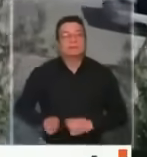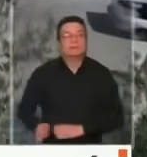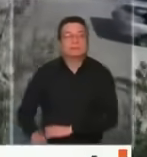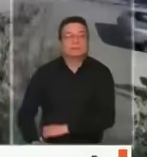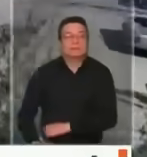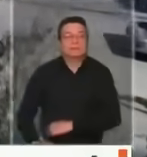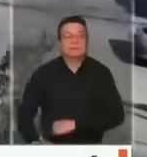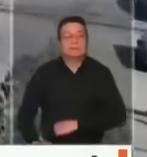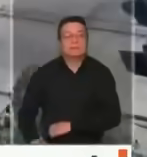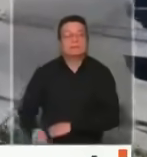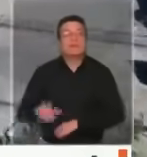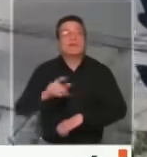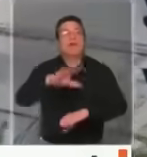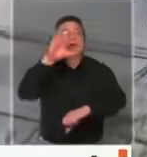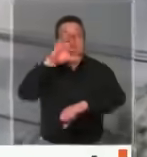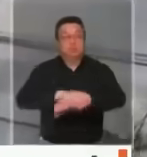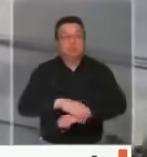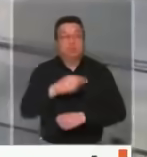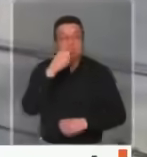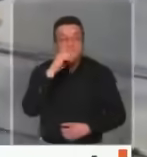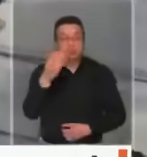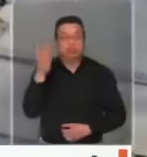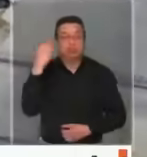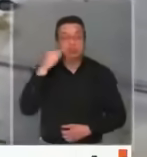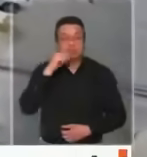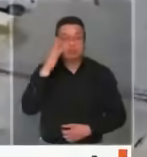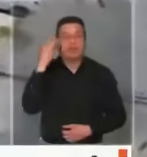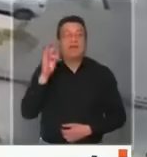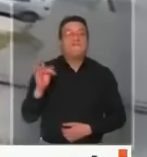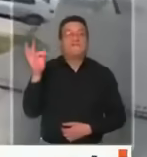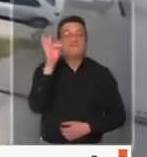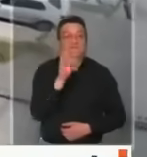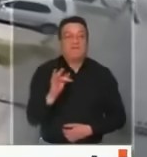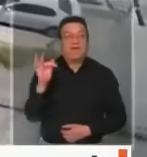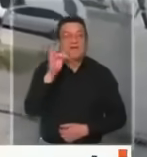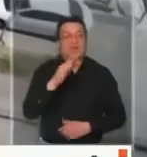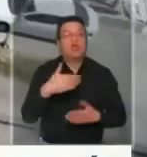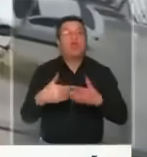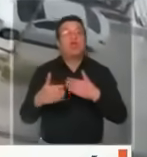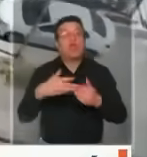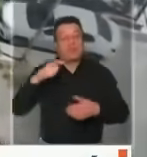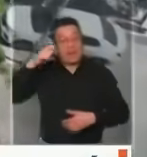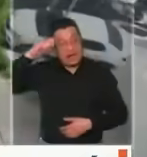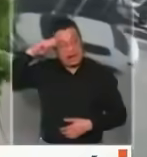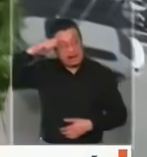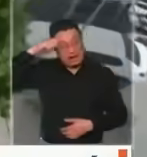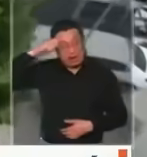O el más reciente arresto ocurrido a principios de febrero en Rancagua.